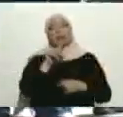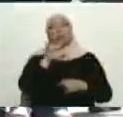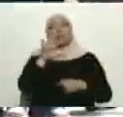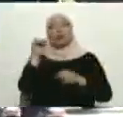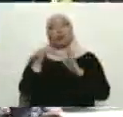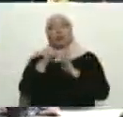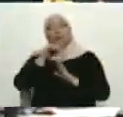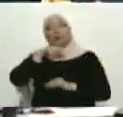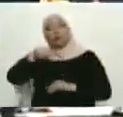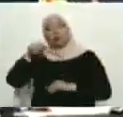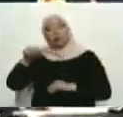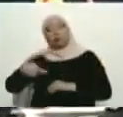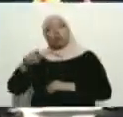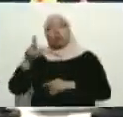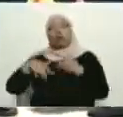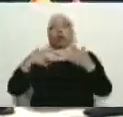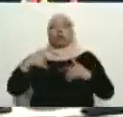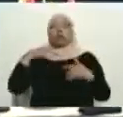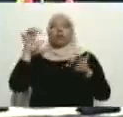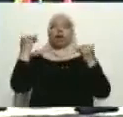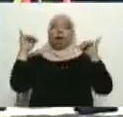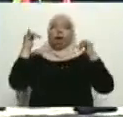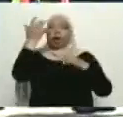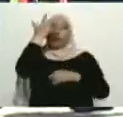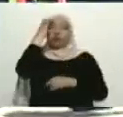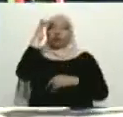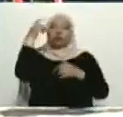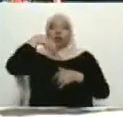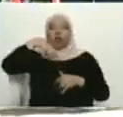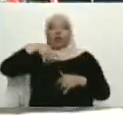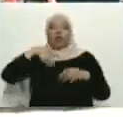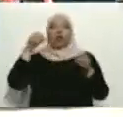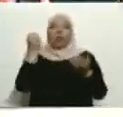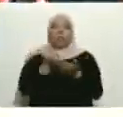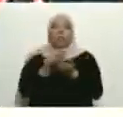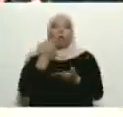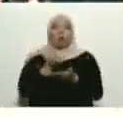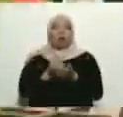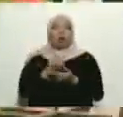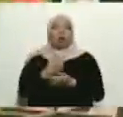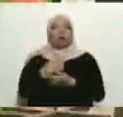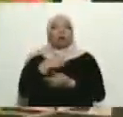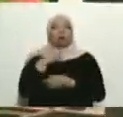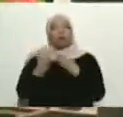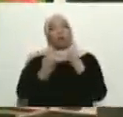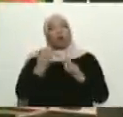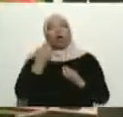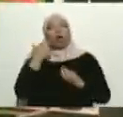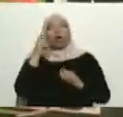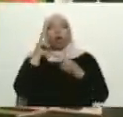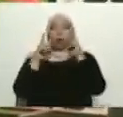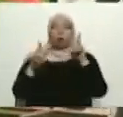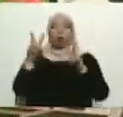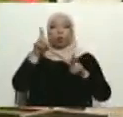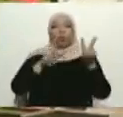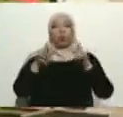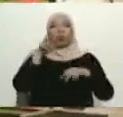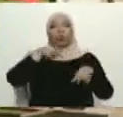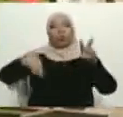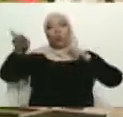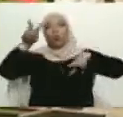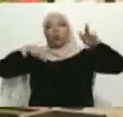personas asistieron a este carnaval en el estado monagas allí en los carnavales de maturín Así mismo estuvimos recorriendo los los